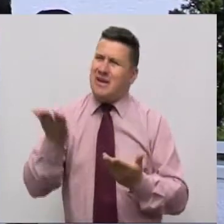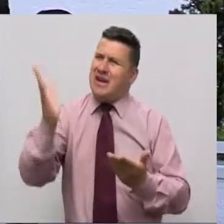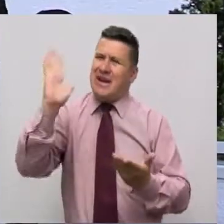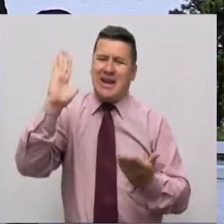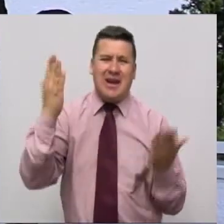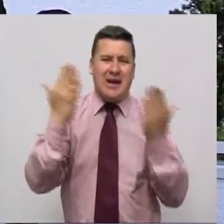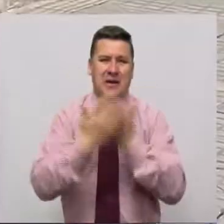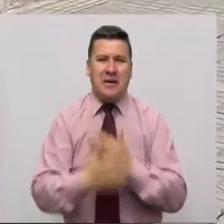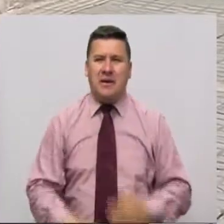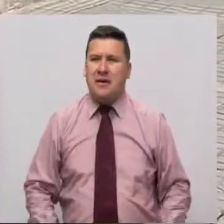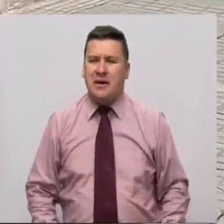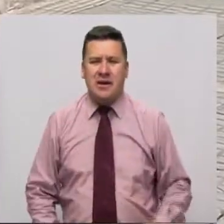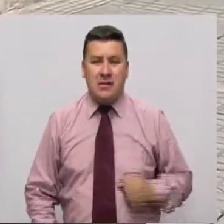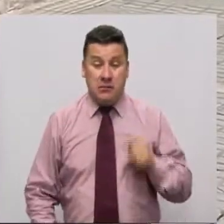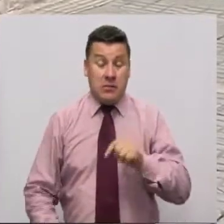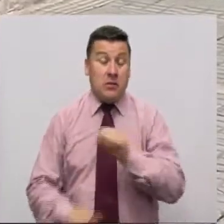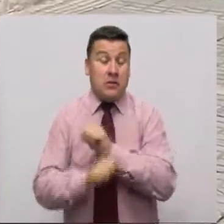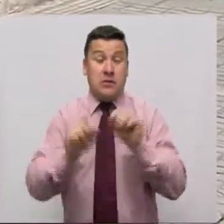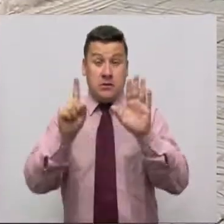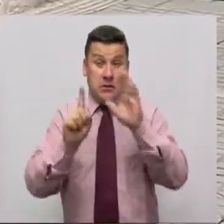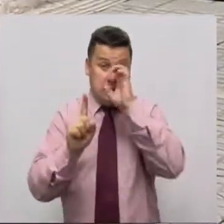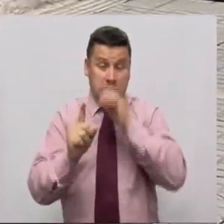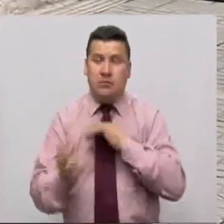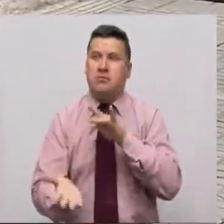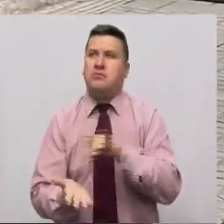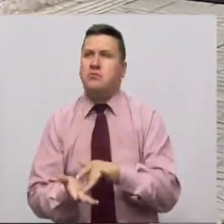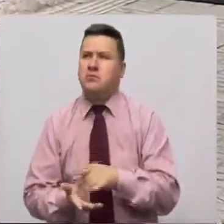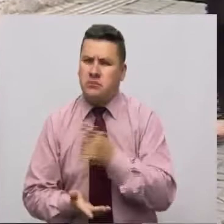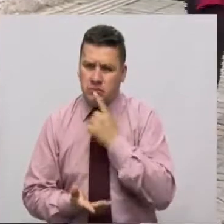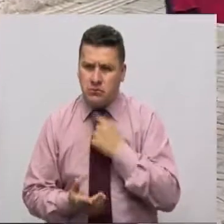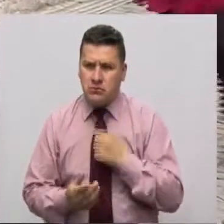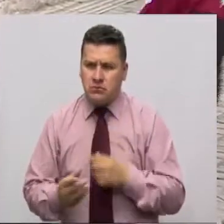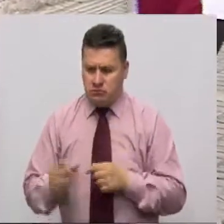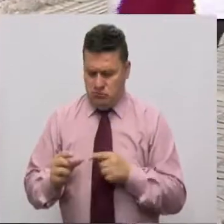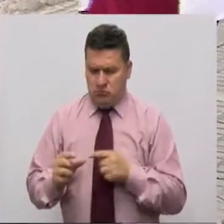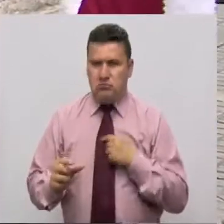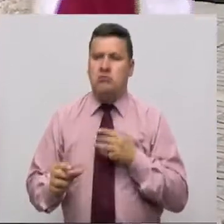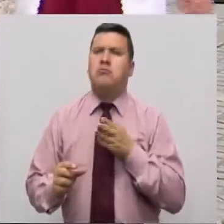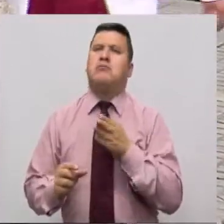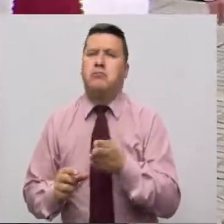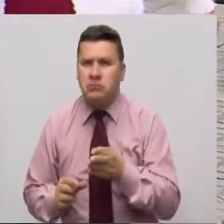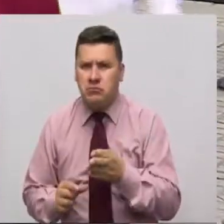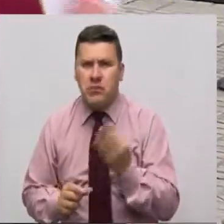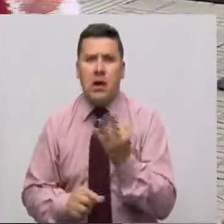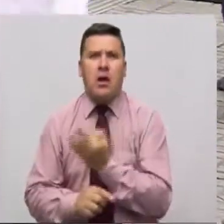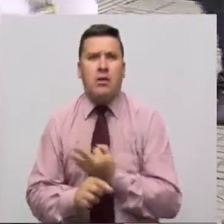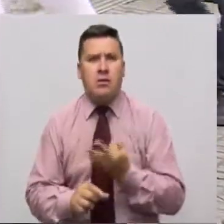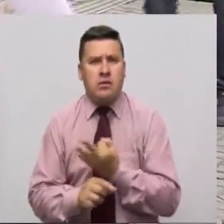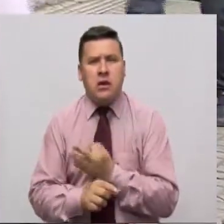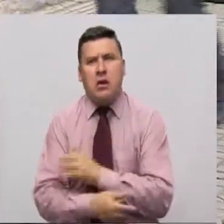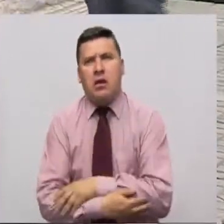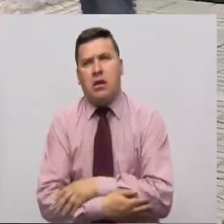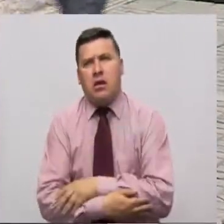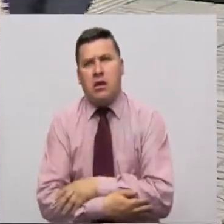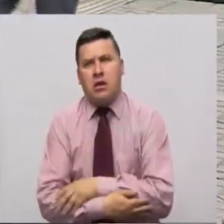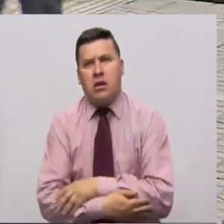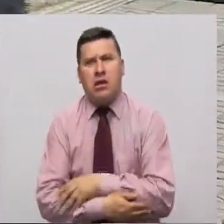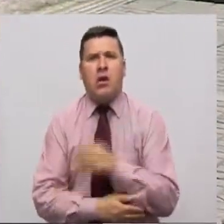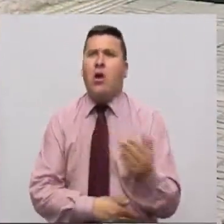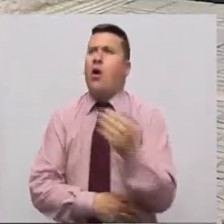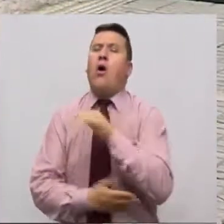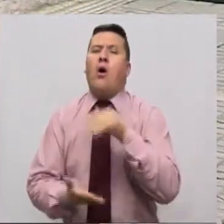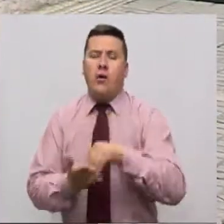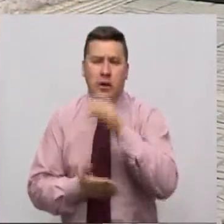que reciben. Esta mañana llegué a las 6 a Chapinero, me dieron esto y vengo acá y acá 3 horas y me di otra